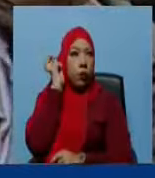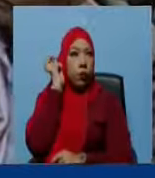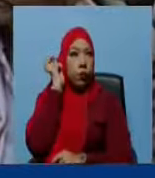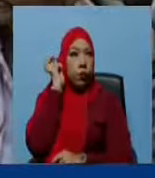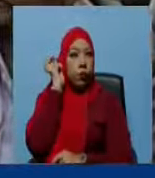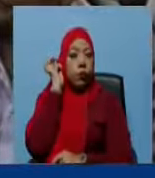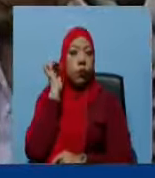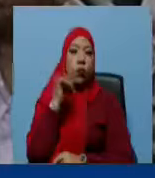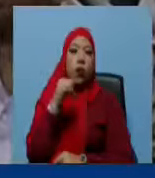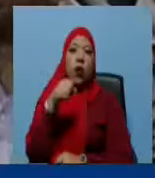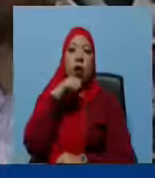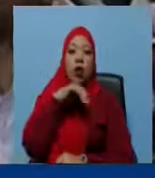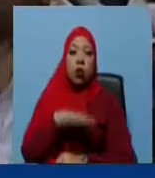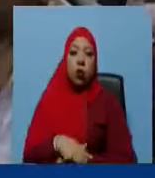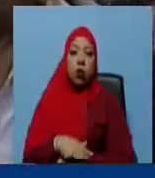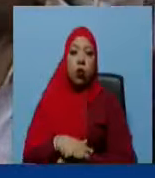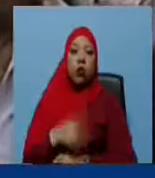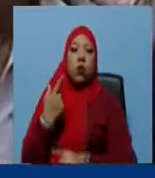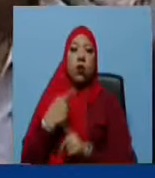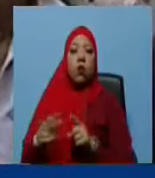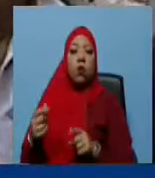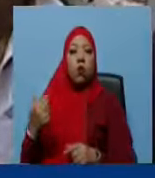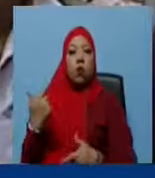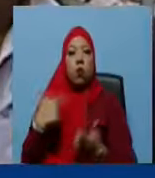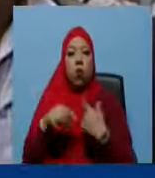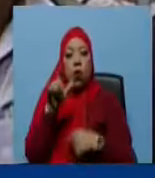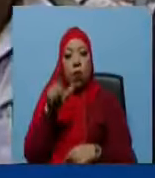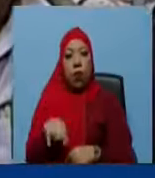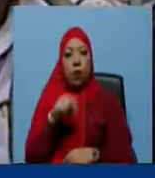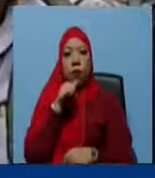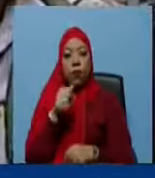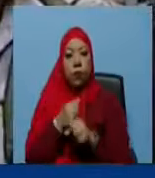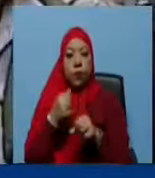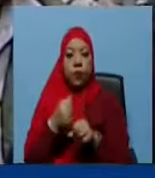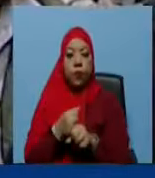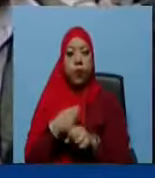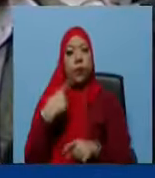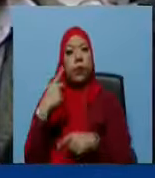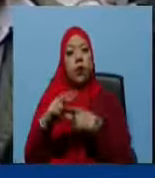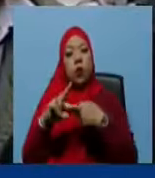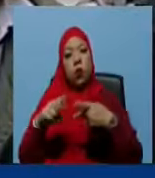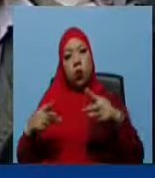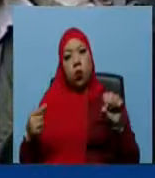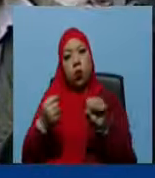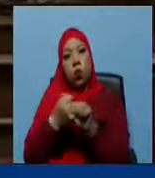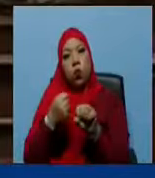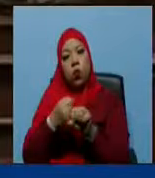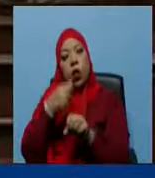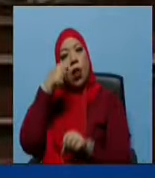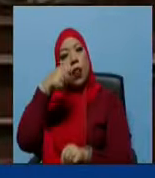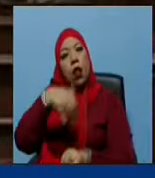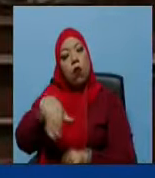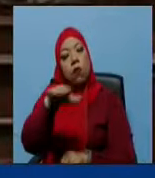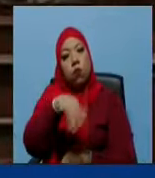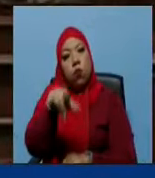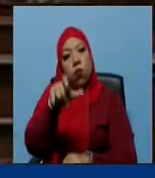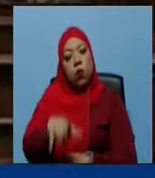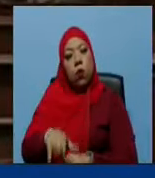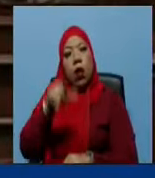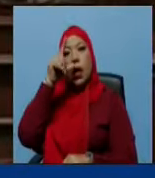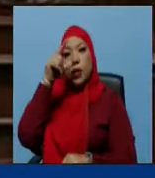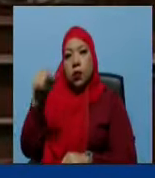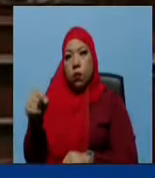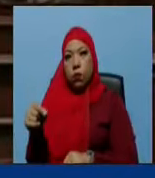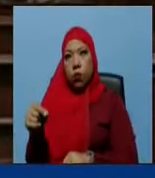Otro gigante en nuestra historia, otra vacuna que tenemos también en nuestros genes, el gran general del pueblo soberano, Ezequiel